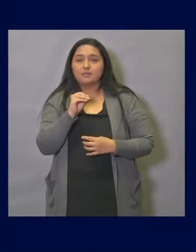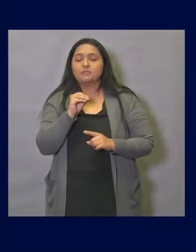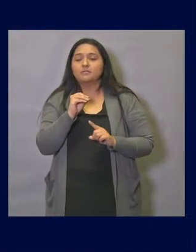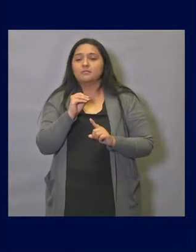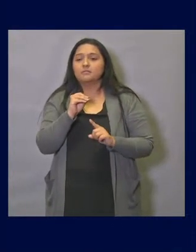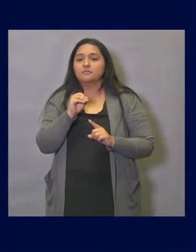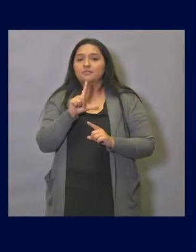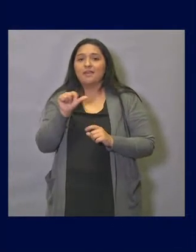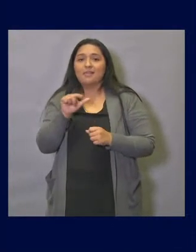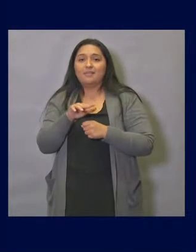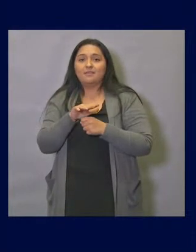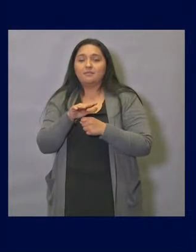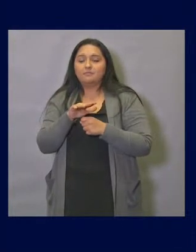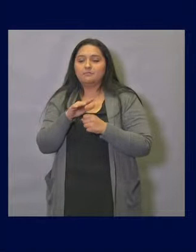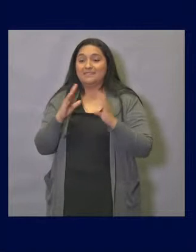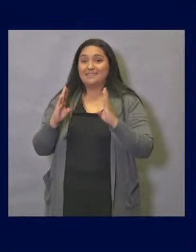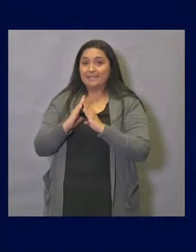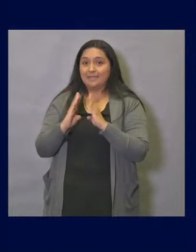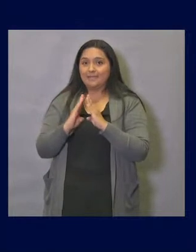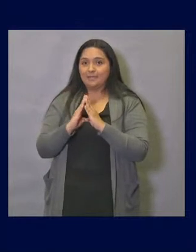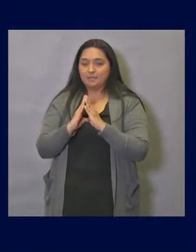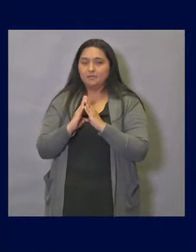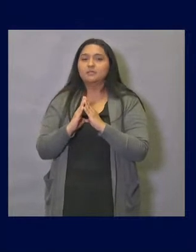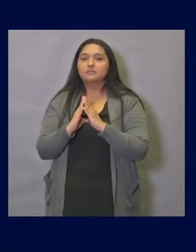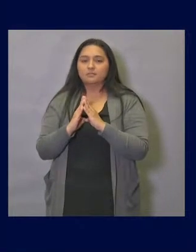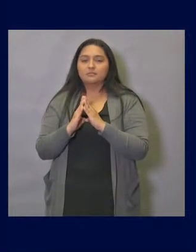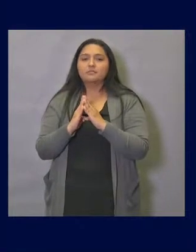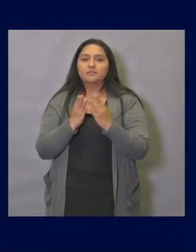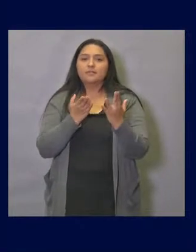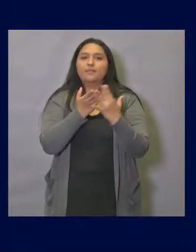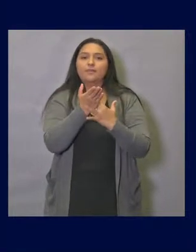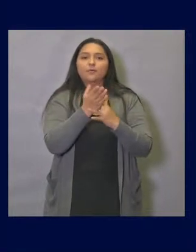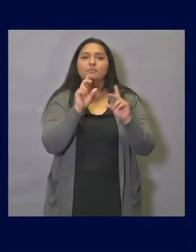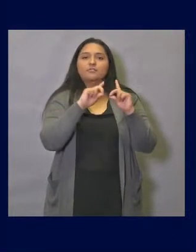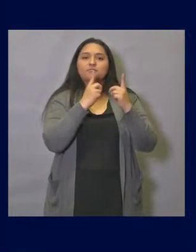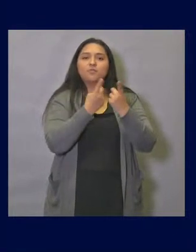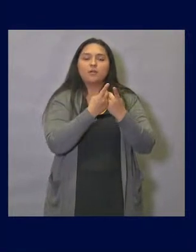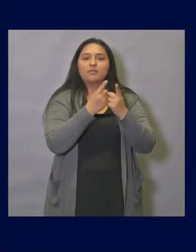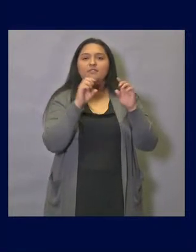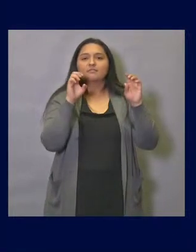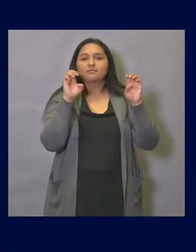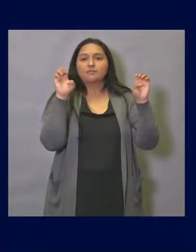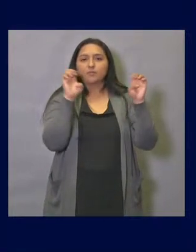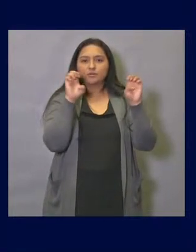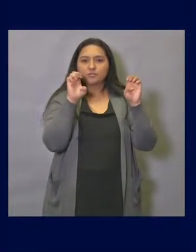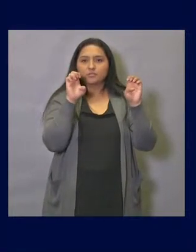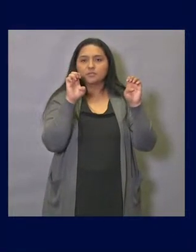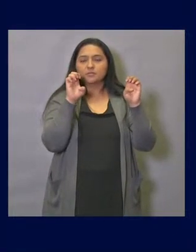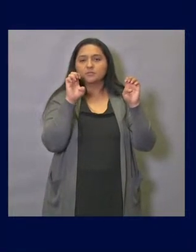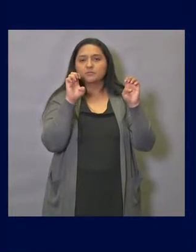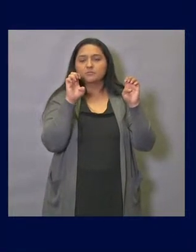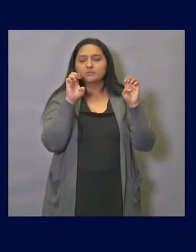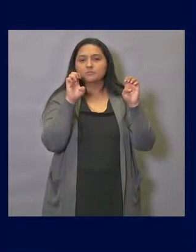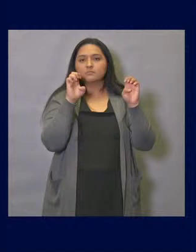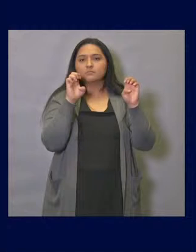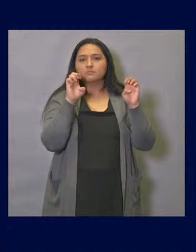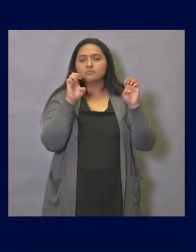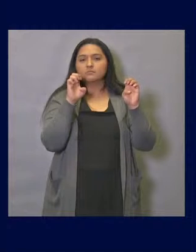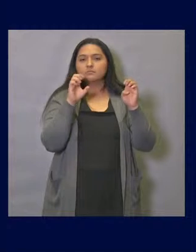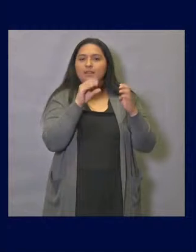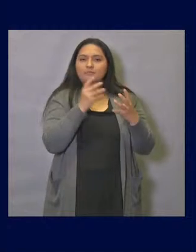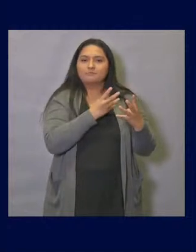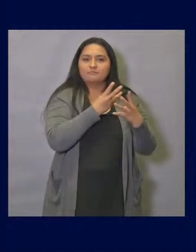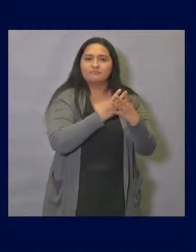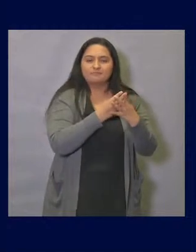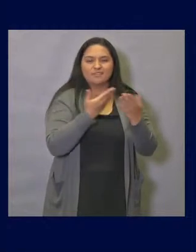de Los Ángeles se han asociado con el Departamento de Servicios de Emergencia y el Departamento del Alguacil de Los